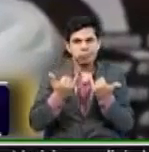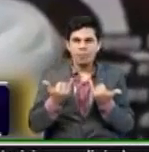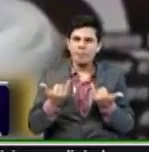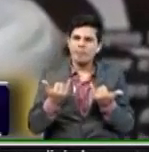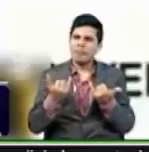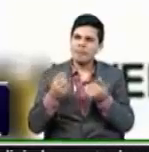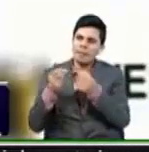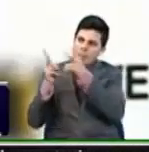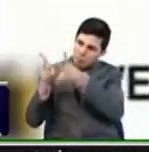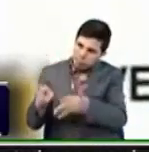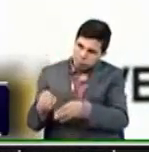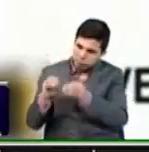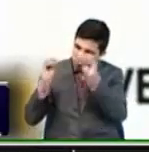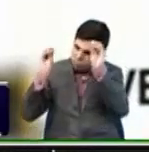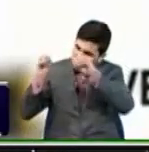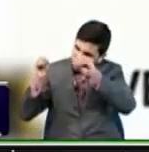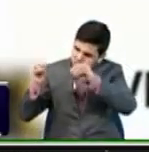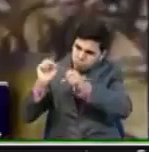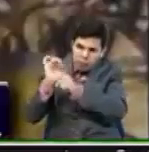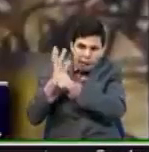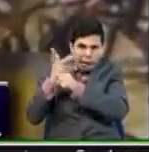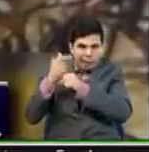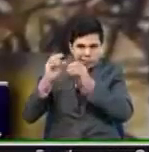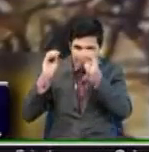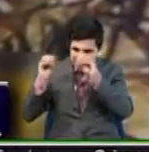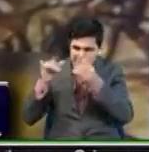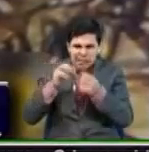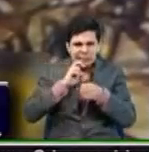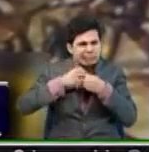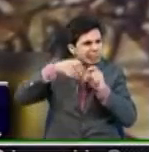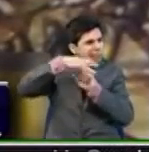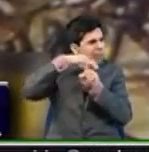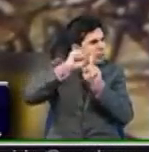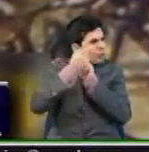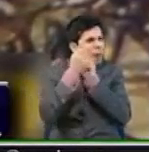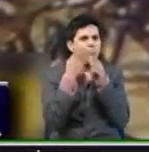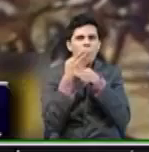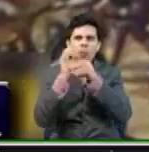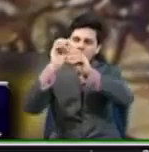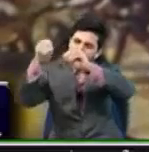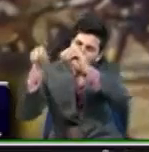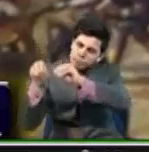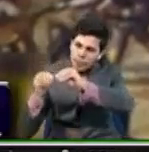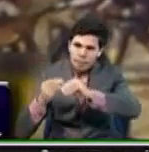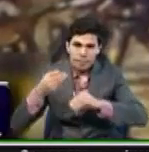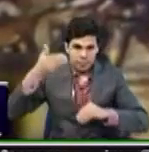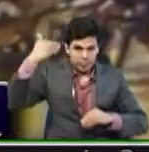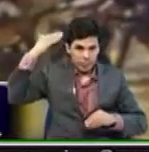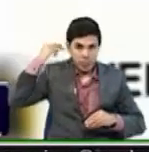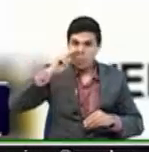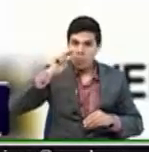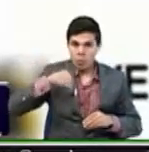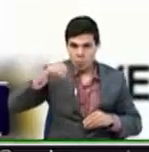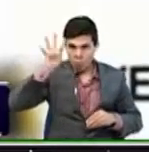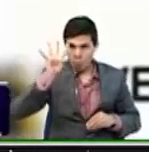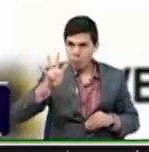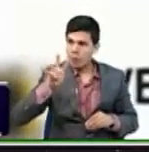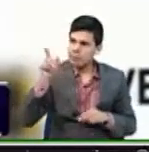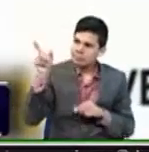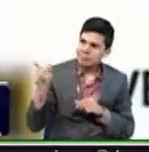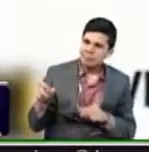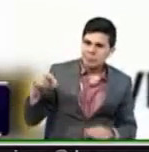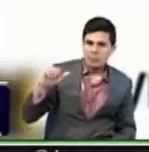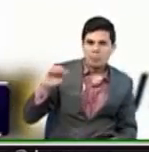de artistas en época de gran turbulencia social el pasado jueves 4 de junio pablo montoya quien es